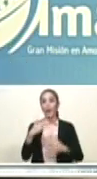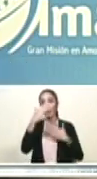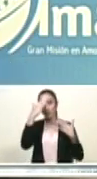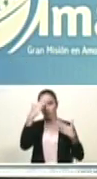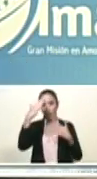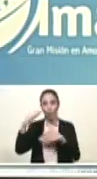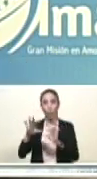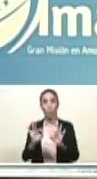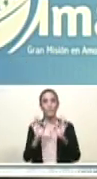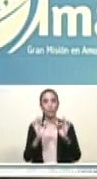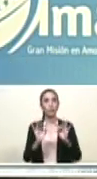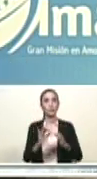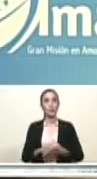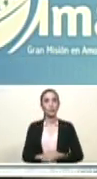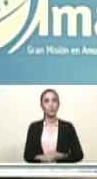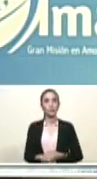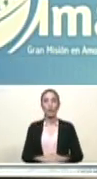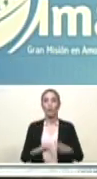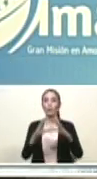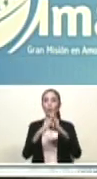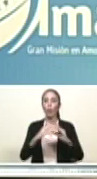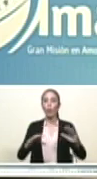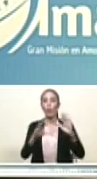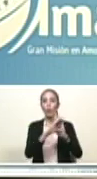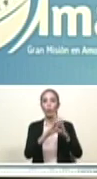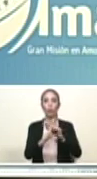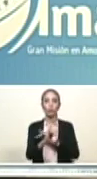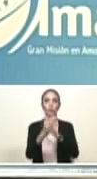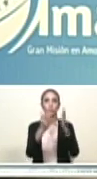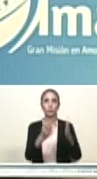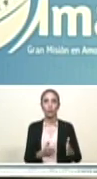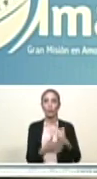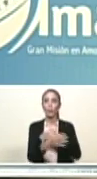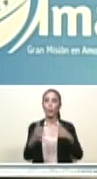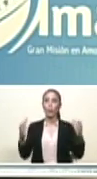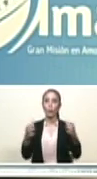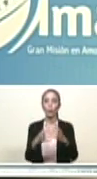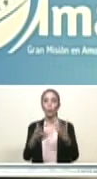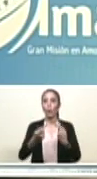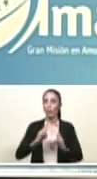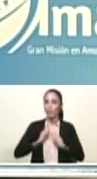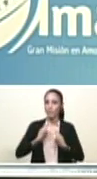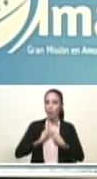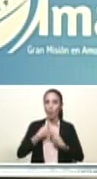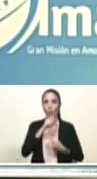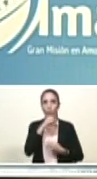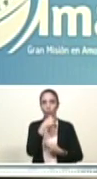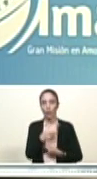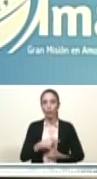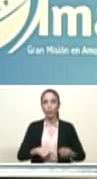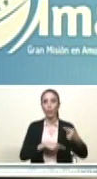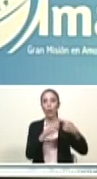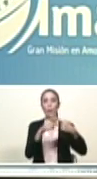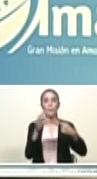especial a los constituyentes por el sector de pensionados, a Gladys